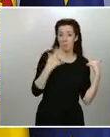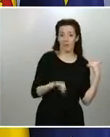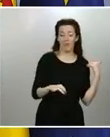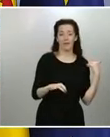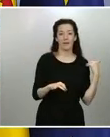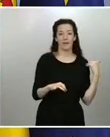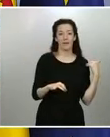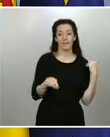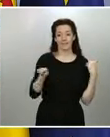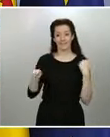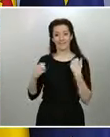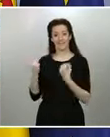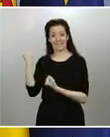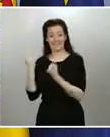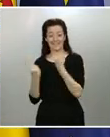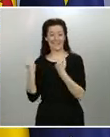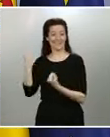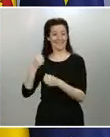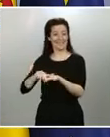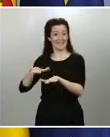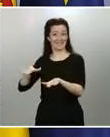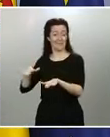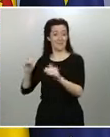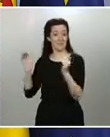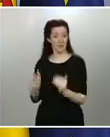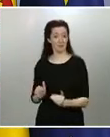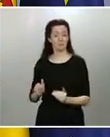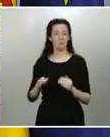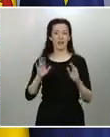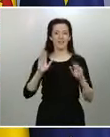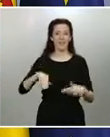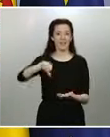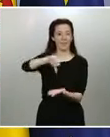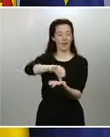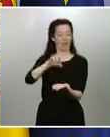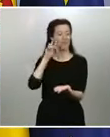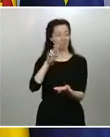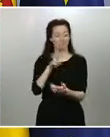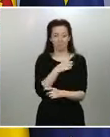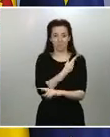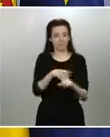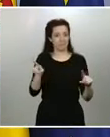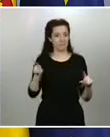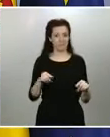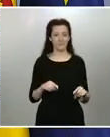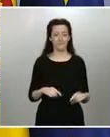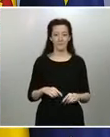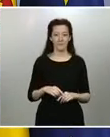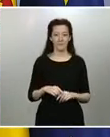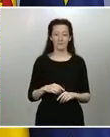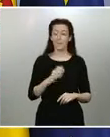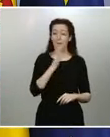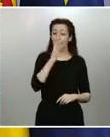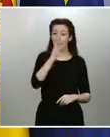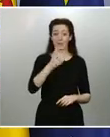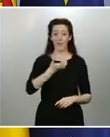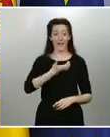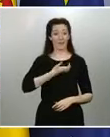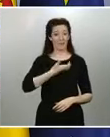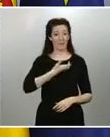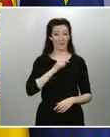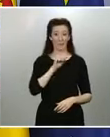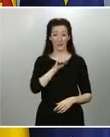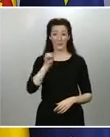foto de la movilidad en la ciudad por este motivo especialmente los ayuntamientos deben adaptar la ciudad a este